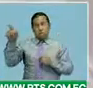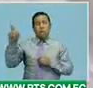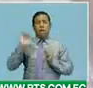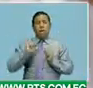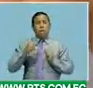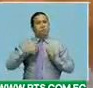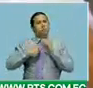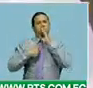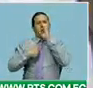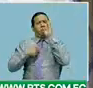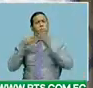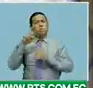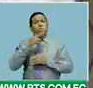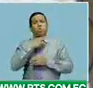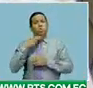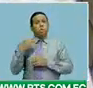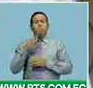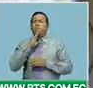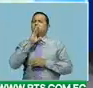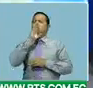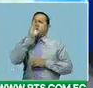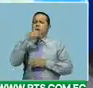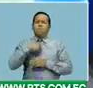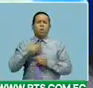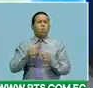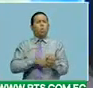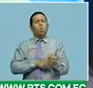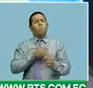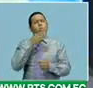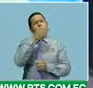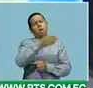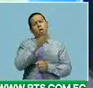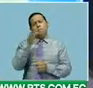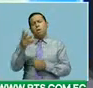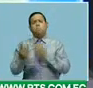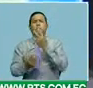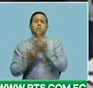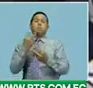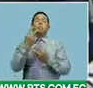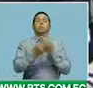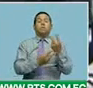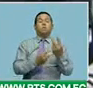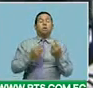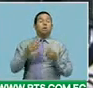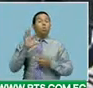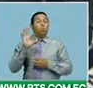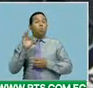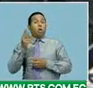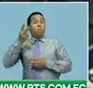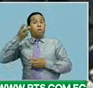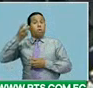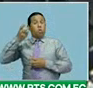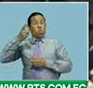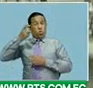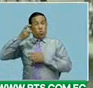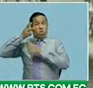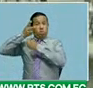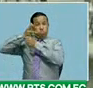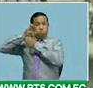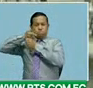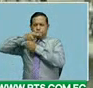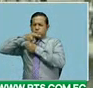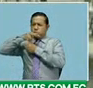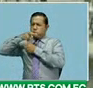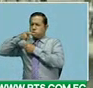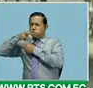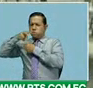2 de noviembre para las cosas aquí de los muertos. De su parte, el EQ911 realizó un despliegue de control hacia los